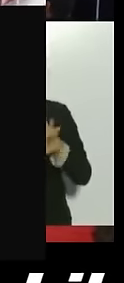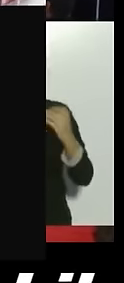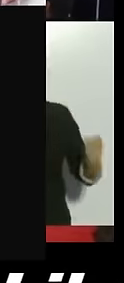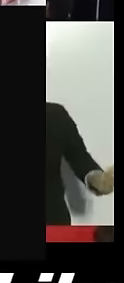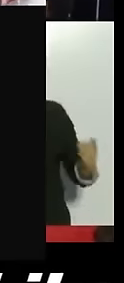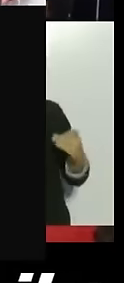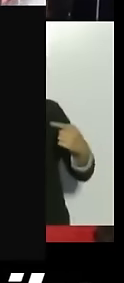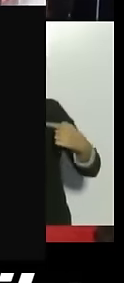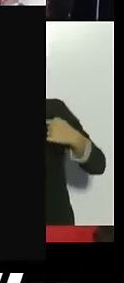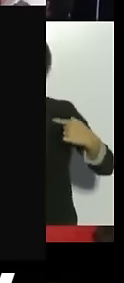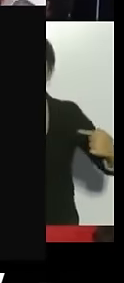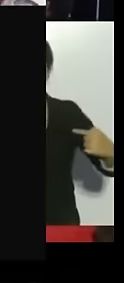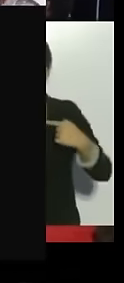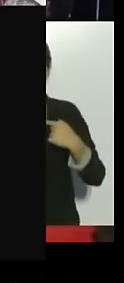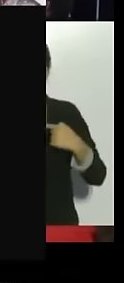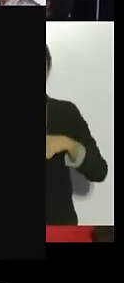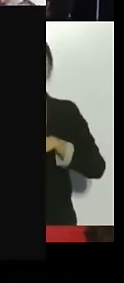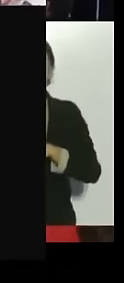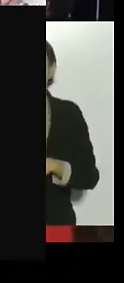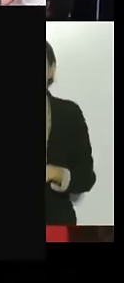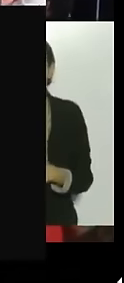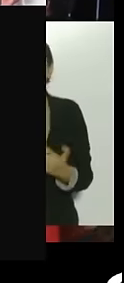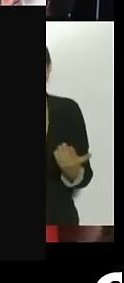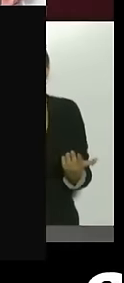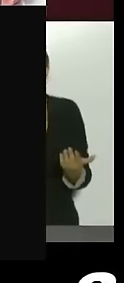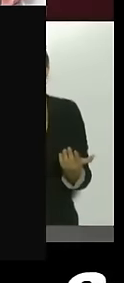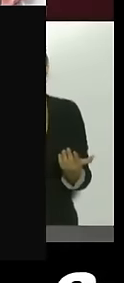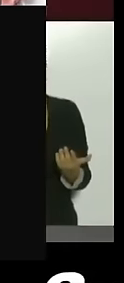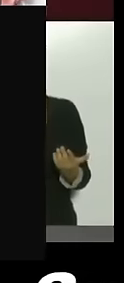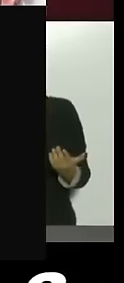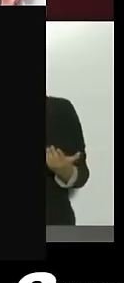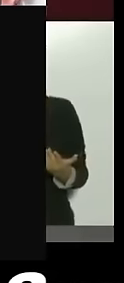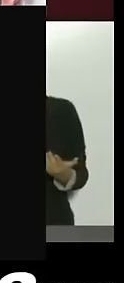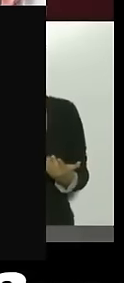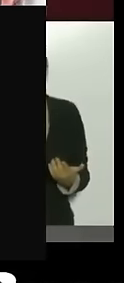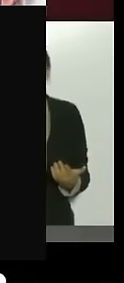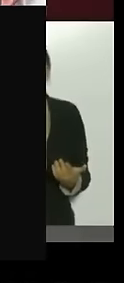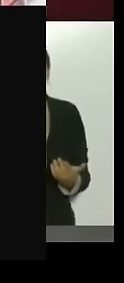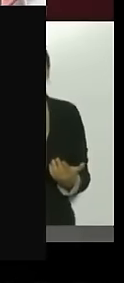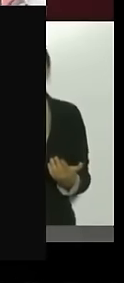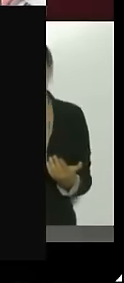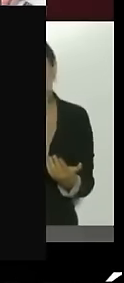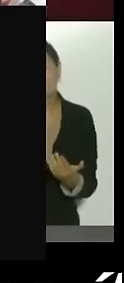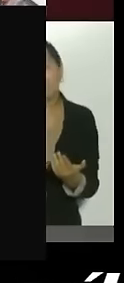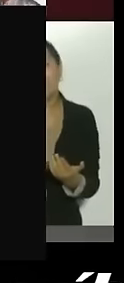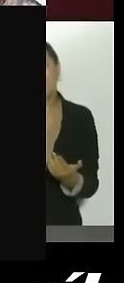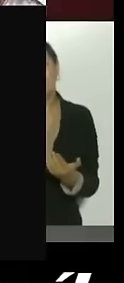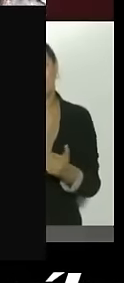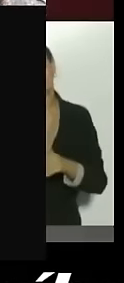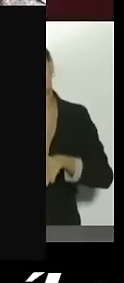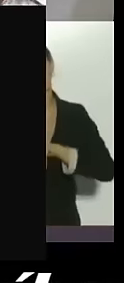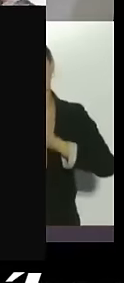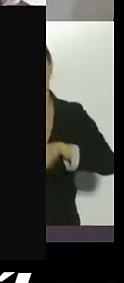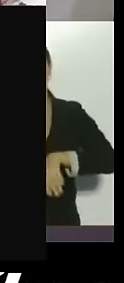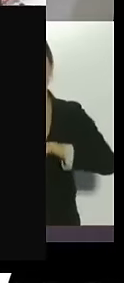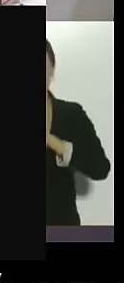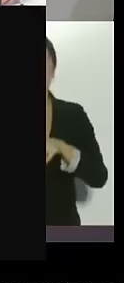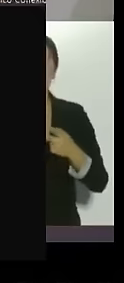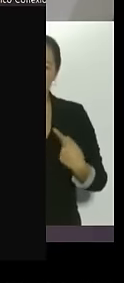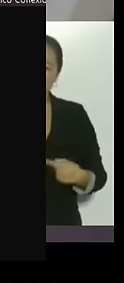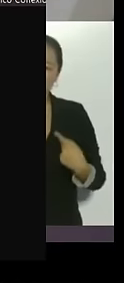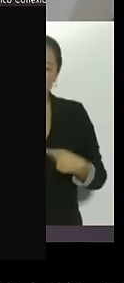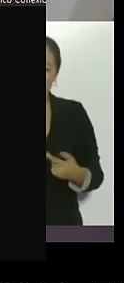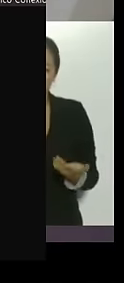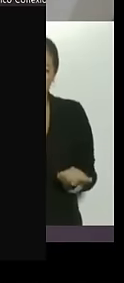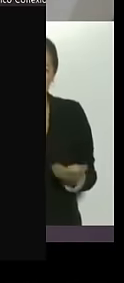comunidad histórica O sea a nuestros territorios que fueron colonias ellos no le llaman ex colonias